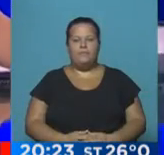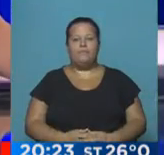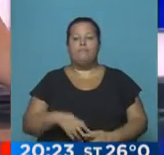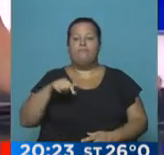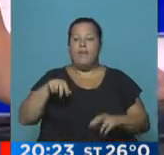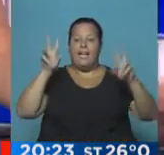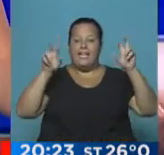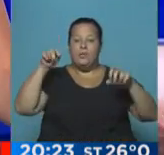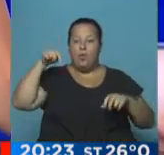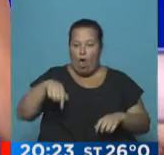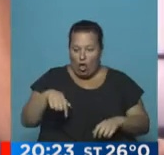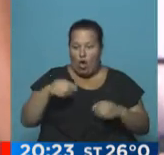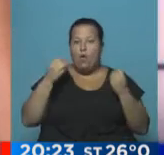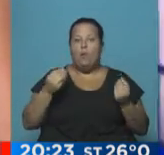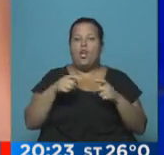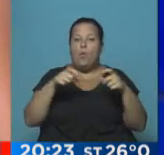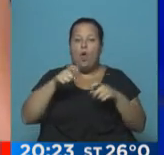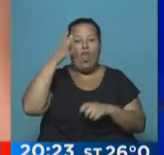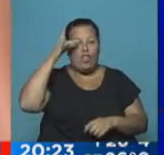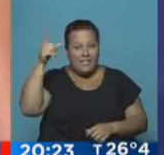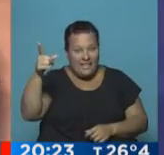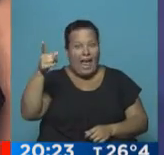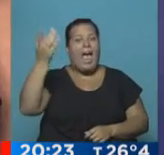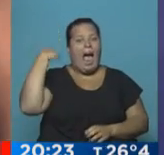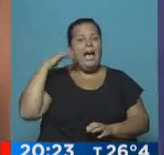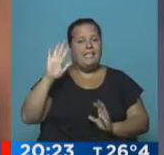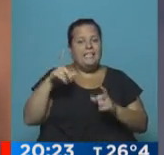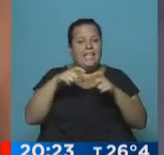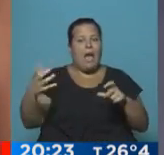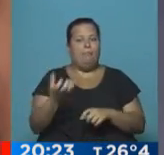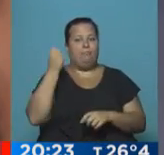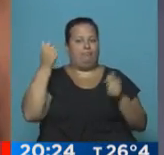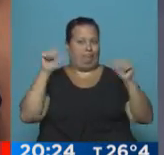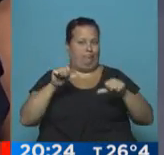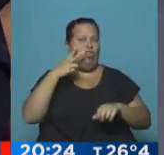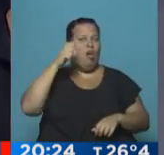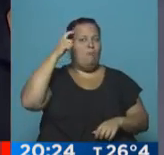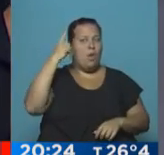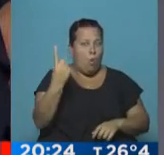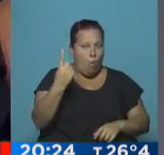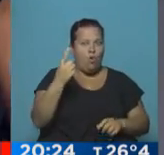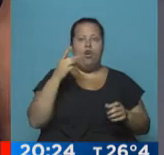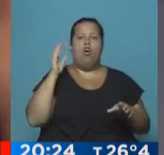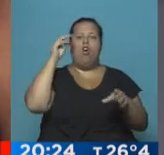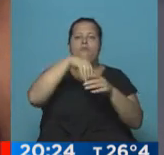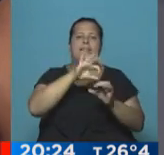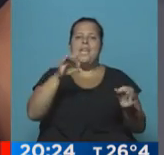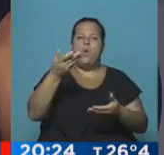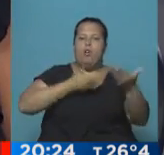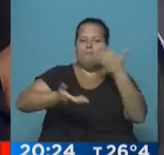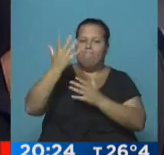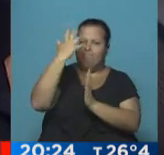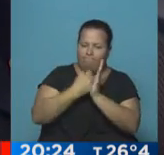Es uno de nuestros títulos del día de hoy porque bonistas italianos que tenían justamente títulos en default desde el año 2001 y no habían ingresado a ninguno de los